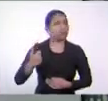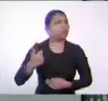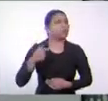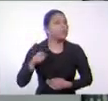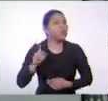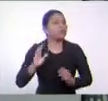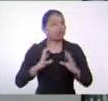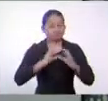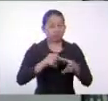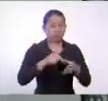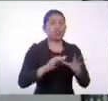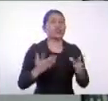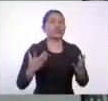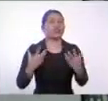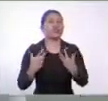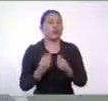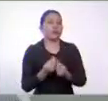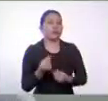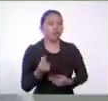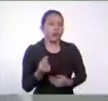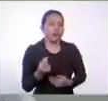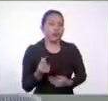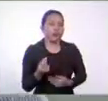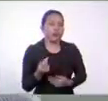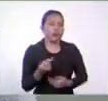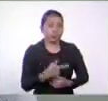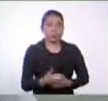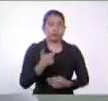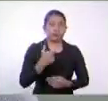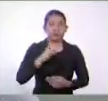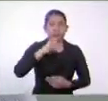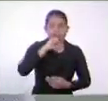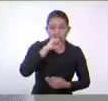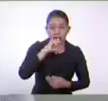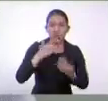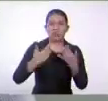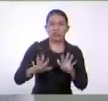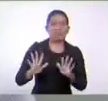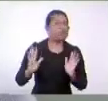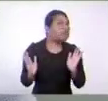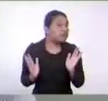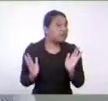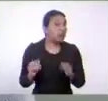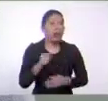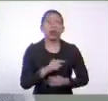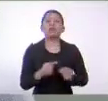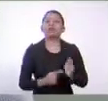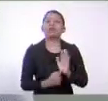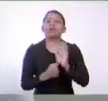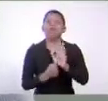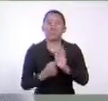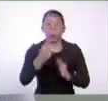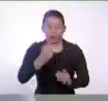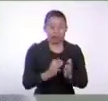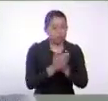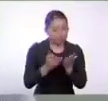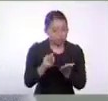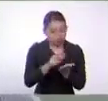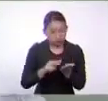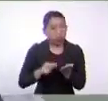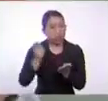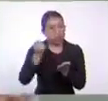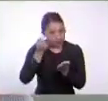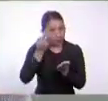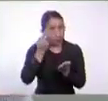un nivel socioeconómico. Esto es de mucha relevancia porque aporta un mayor significado a la